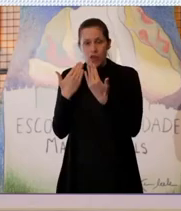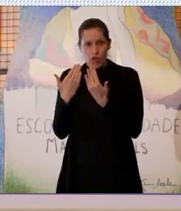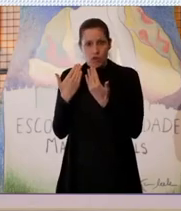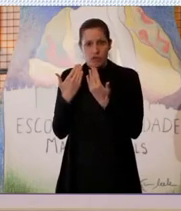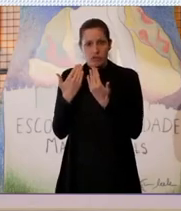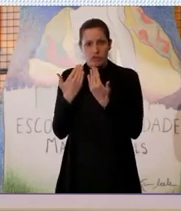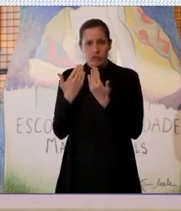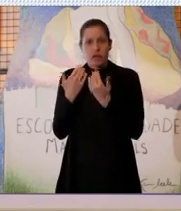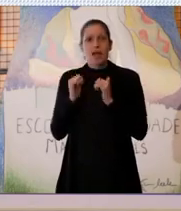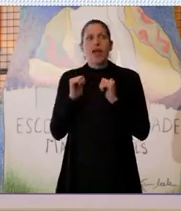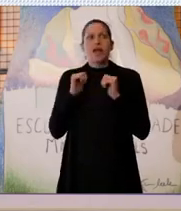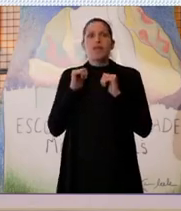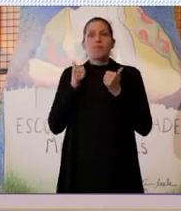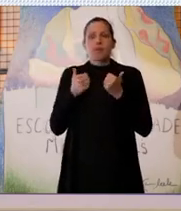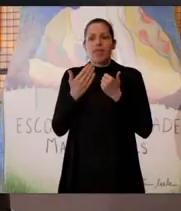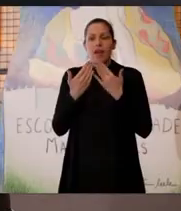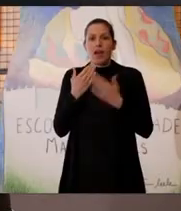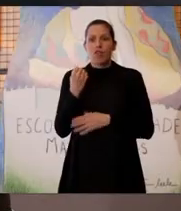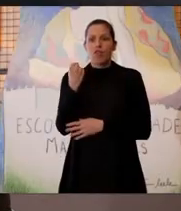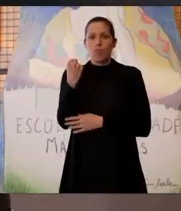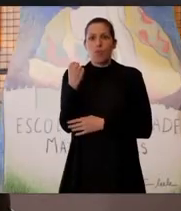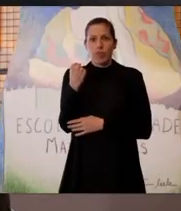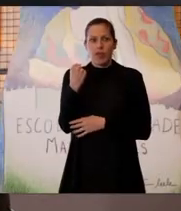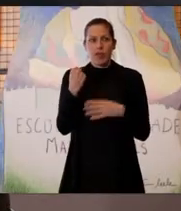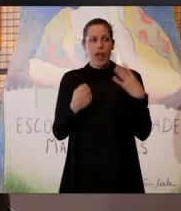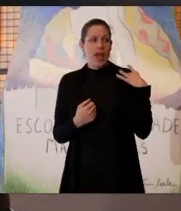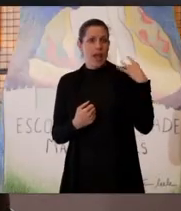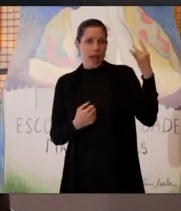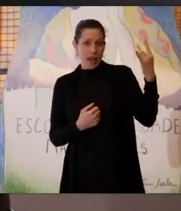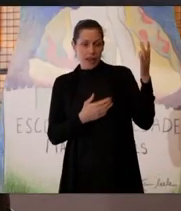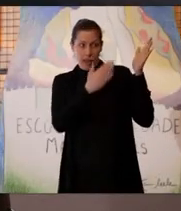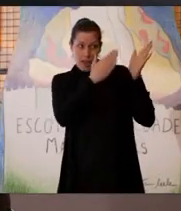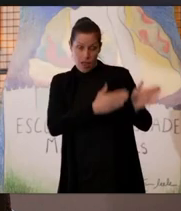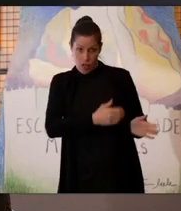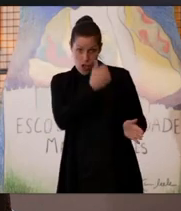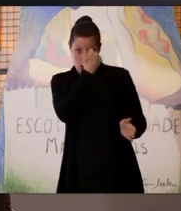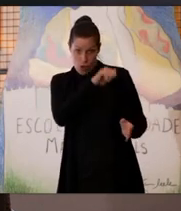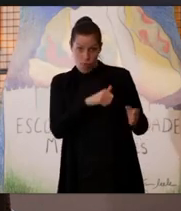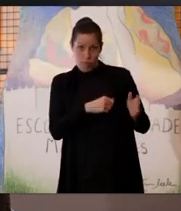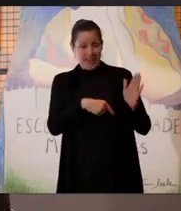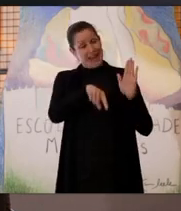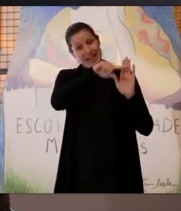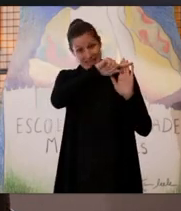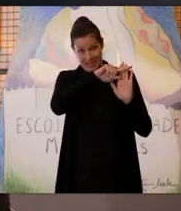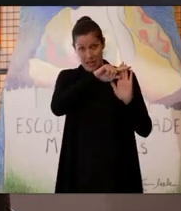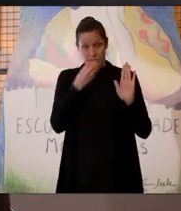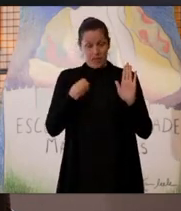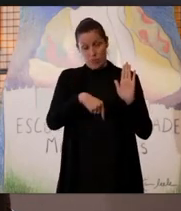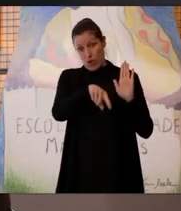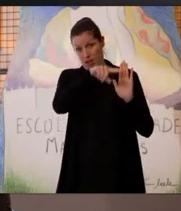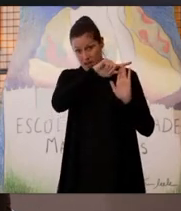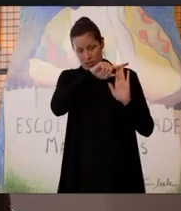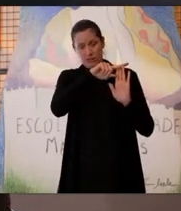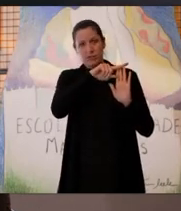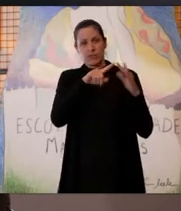ellos los que los eligen no se eligen a las mujeres esos cabezas de listas dejan de